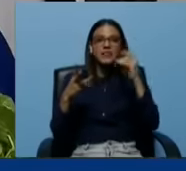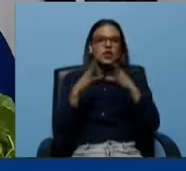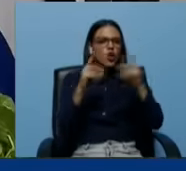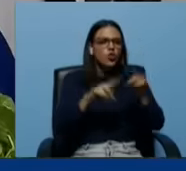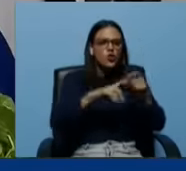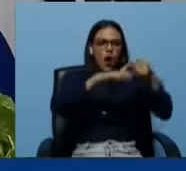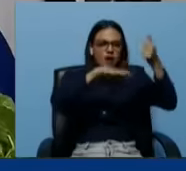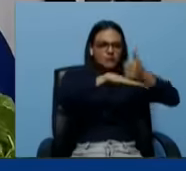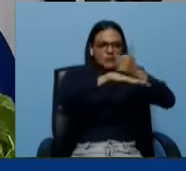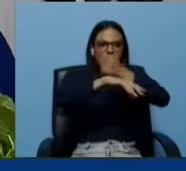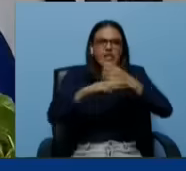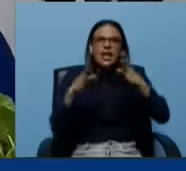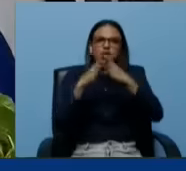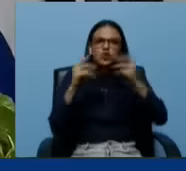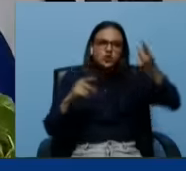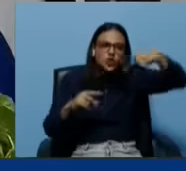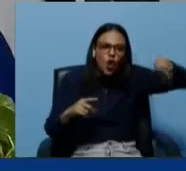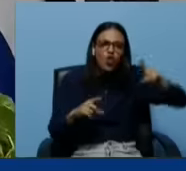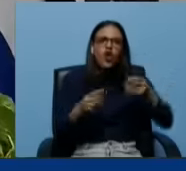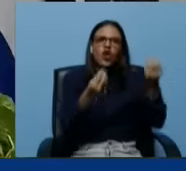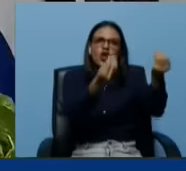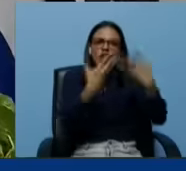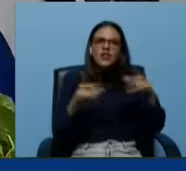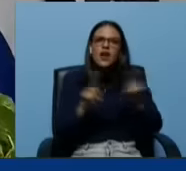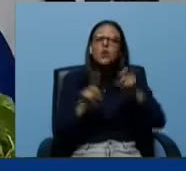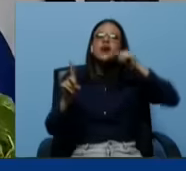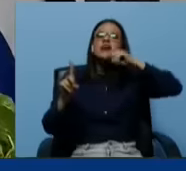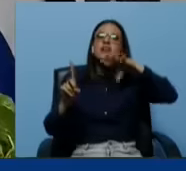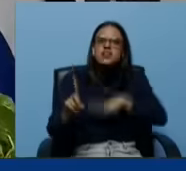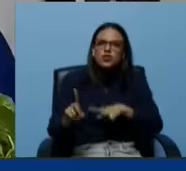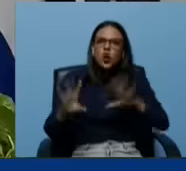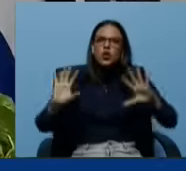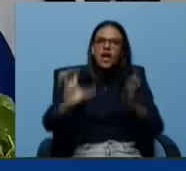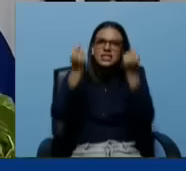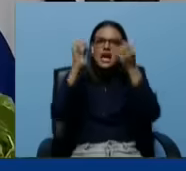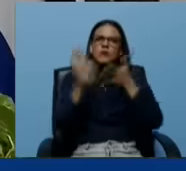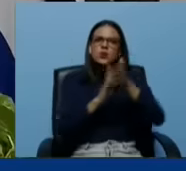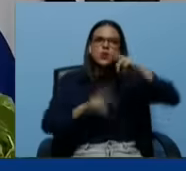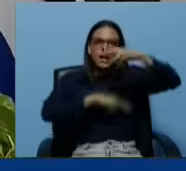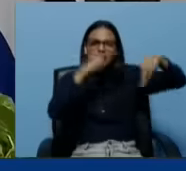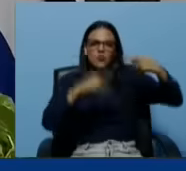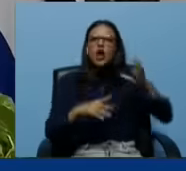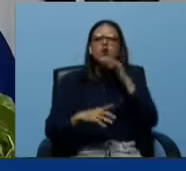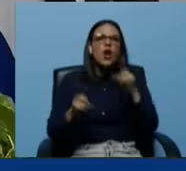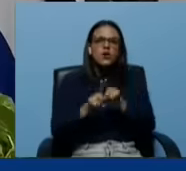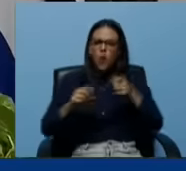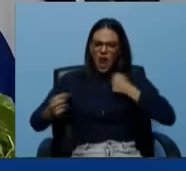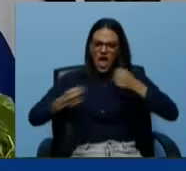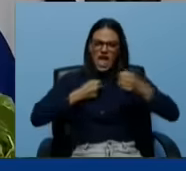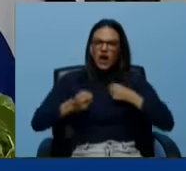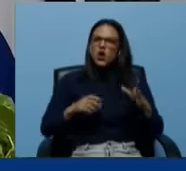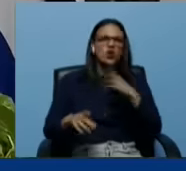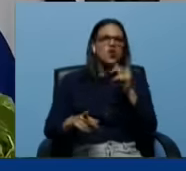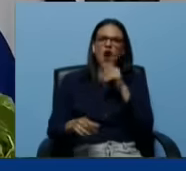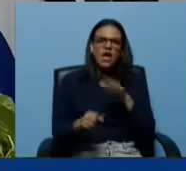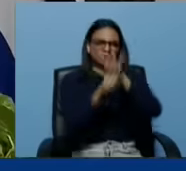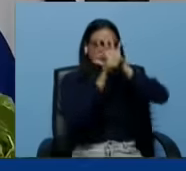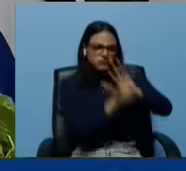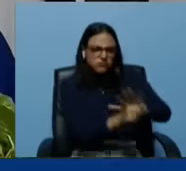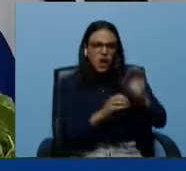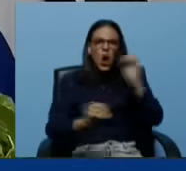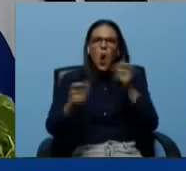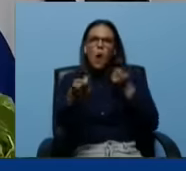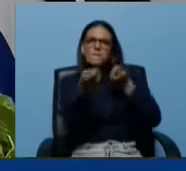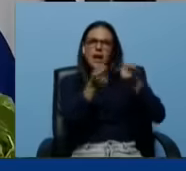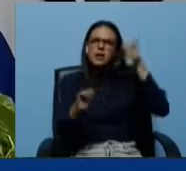otros próceres sin nacionalismo egoísta ni políticas nacionalistas restrictivas